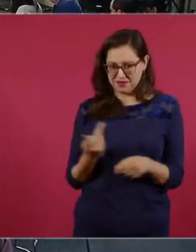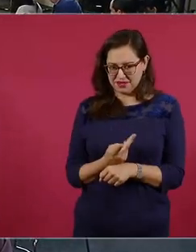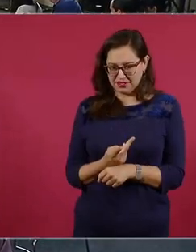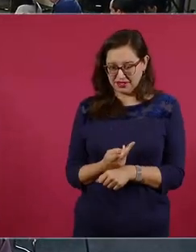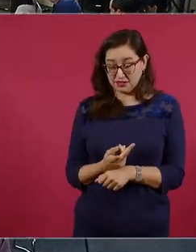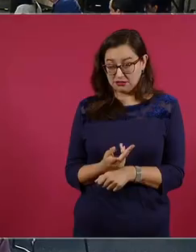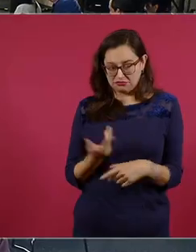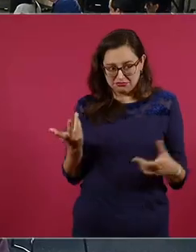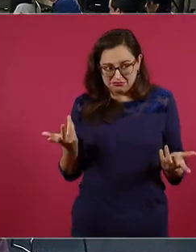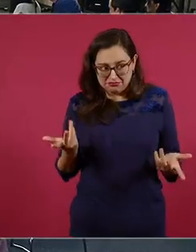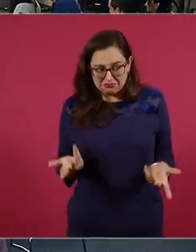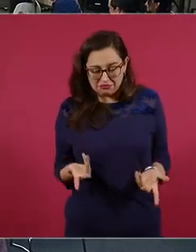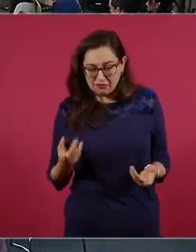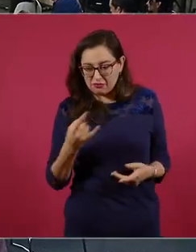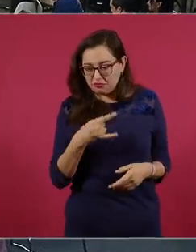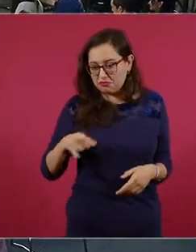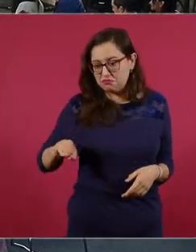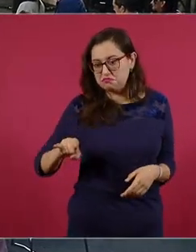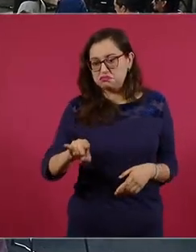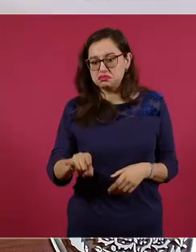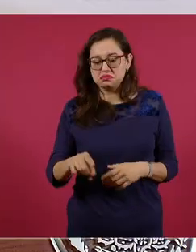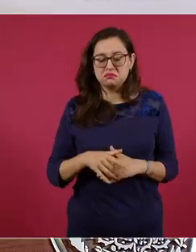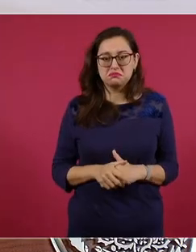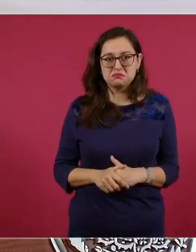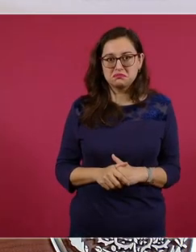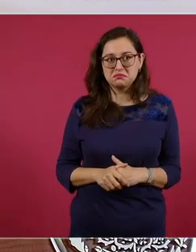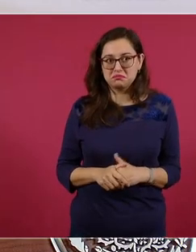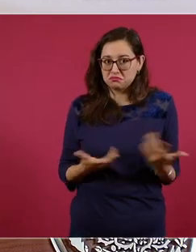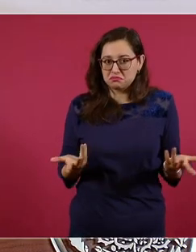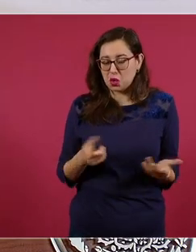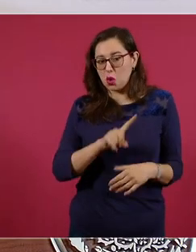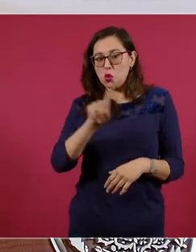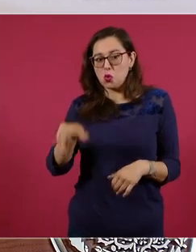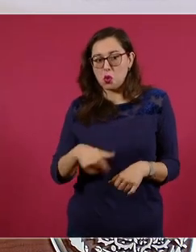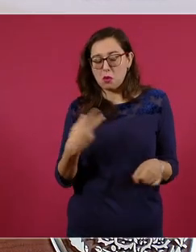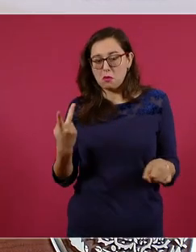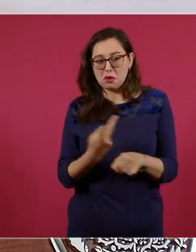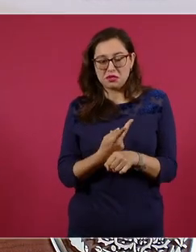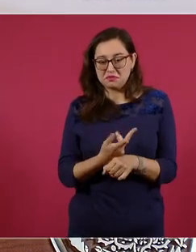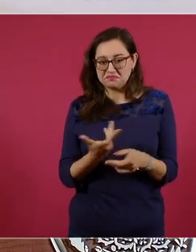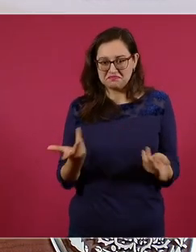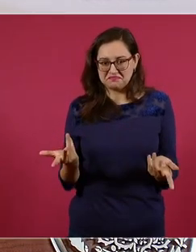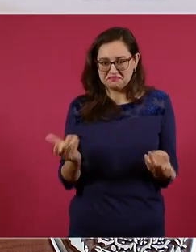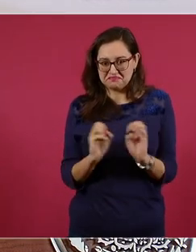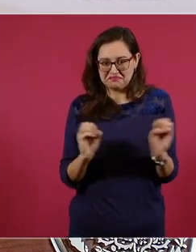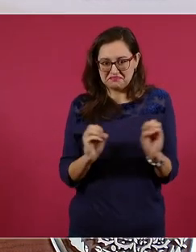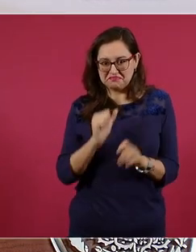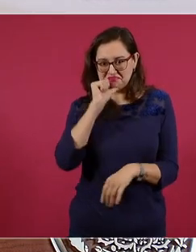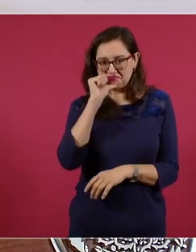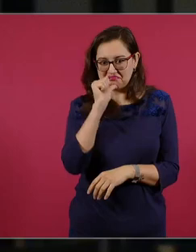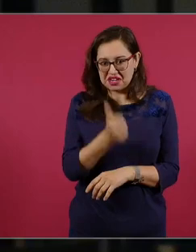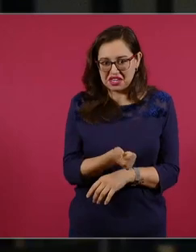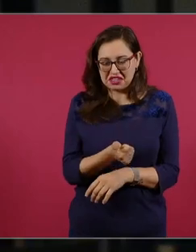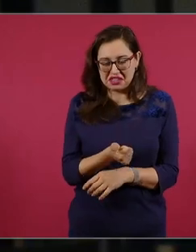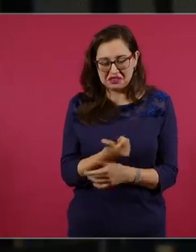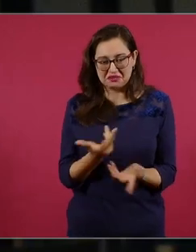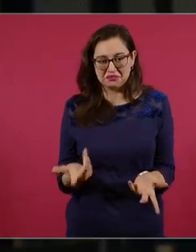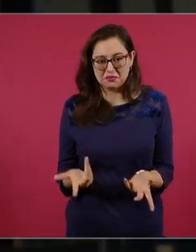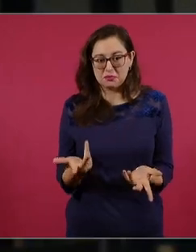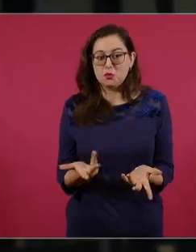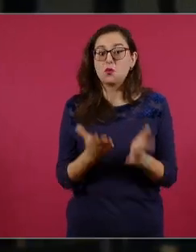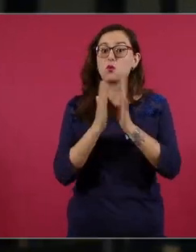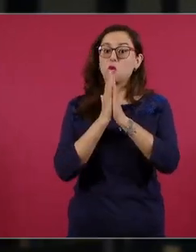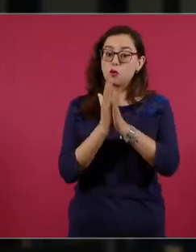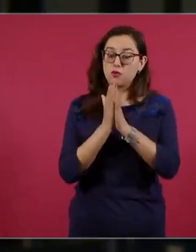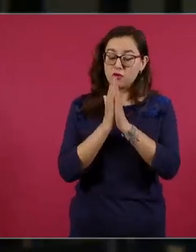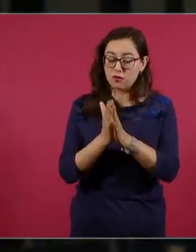iba a realizar una inspección en estos pozos, en qué condiciones estaba la situación, por lo que pues piden que por